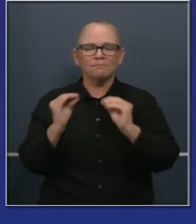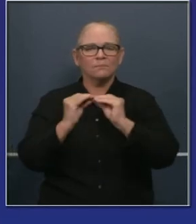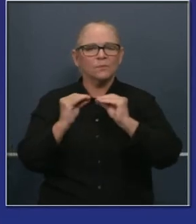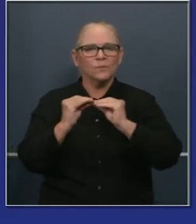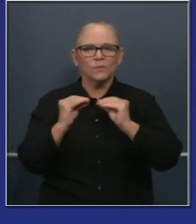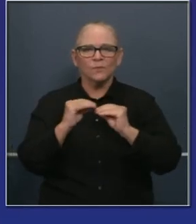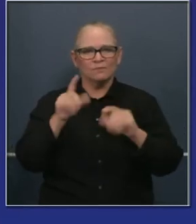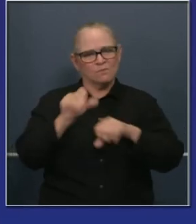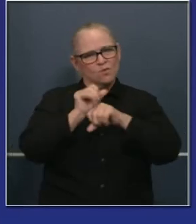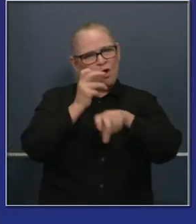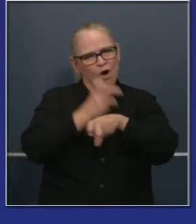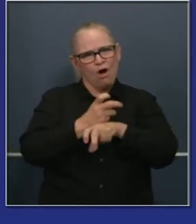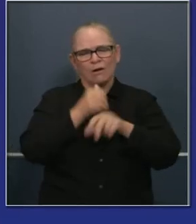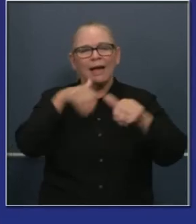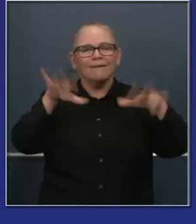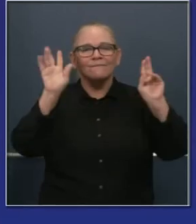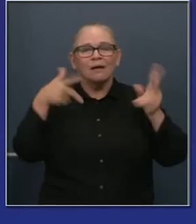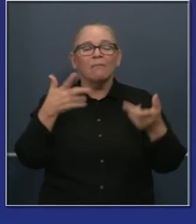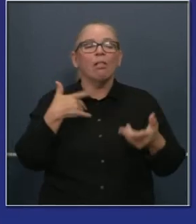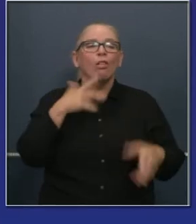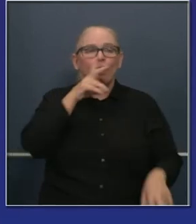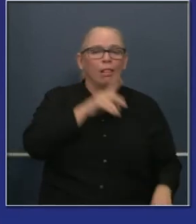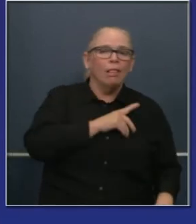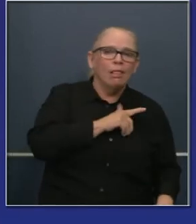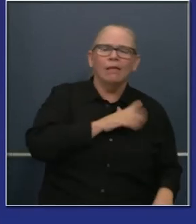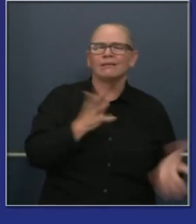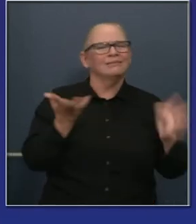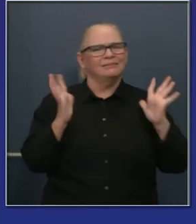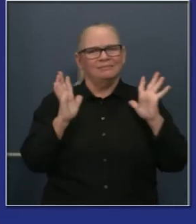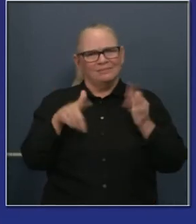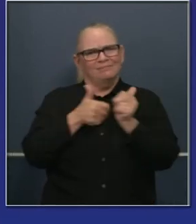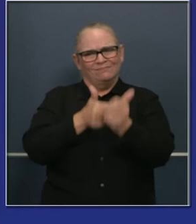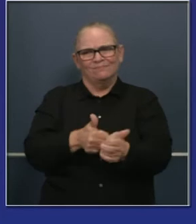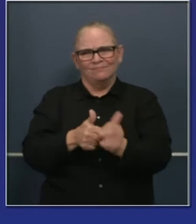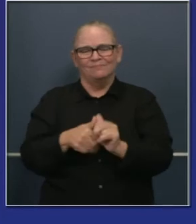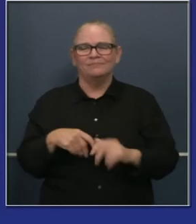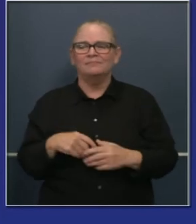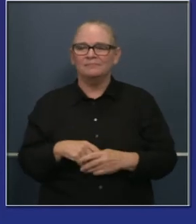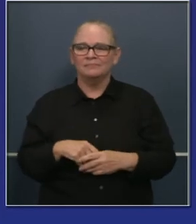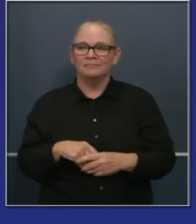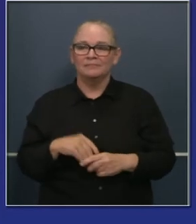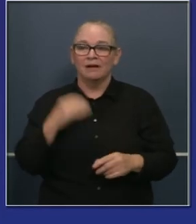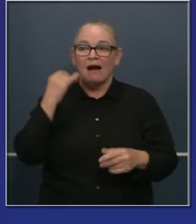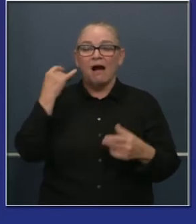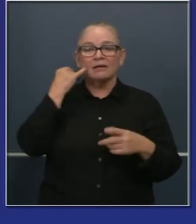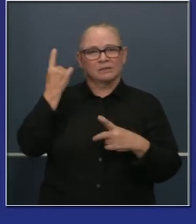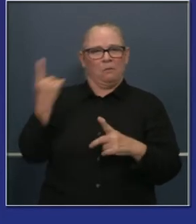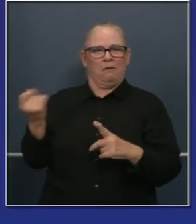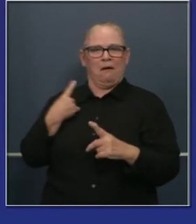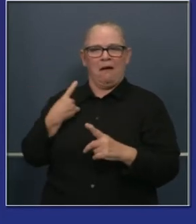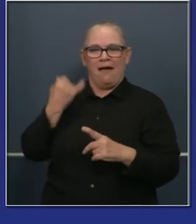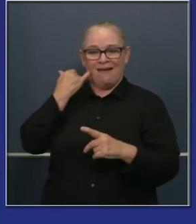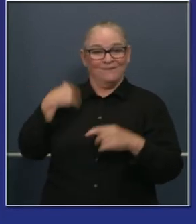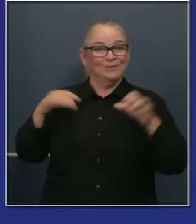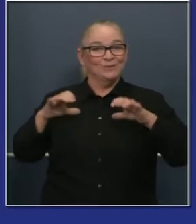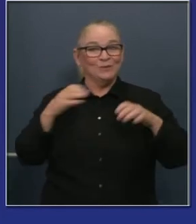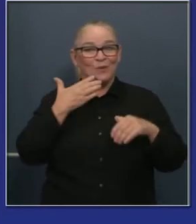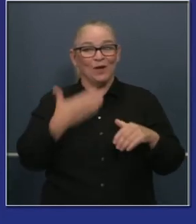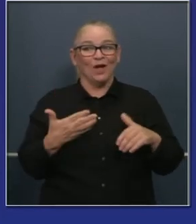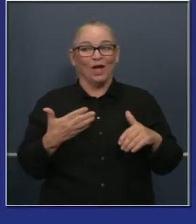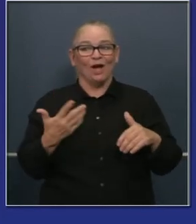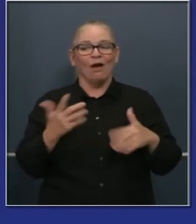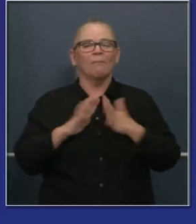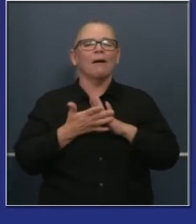reportero me dijo de que es lo que más me preocupa y ciertamente es que empecemos a bajar la guardia y que hagamos menos